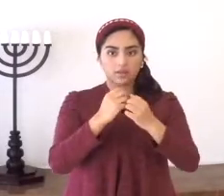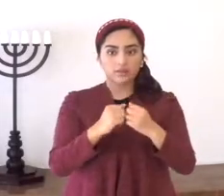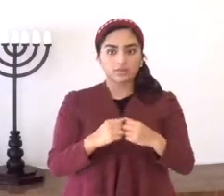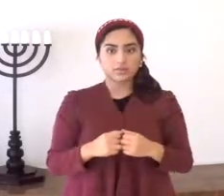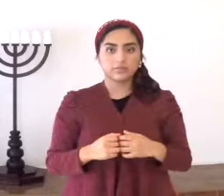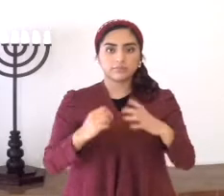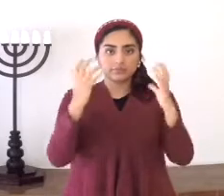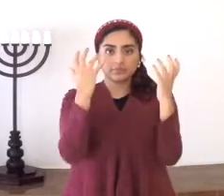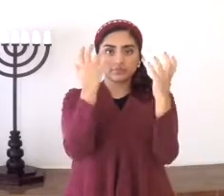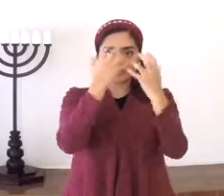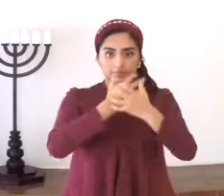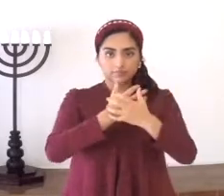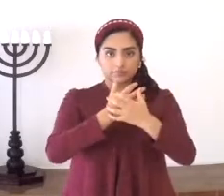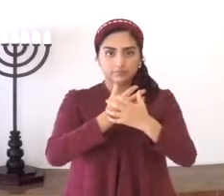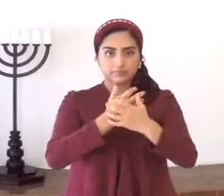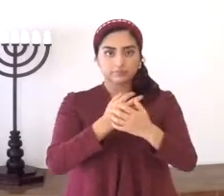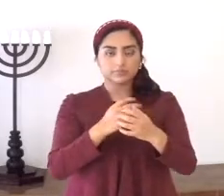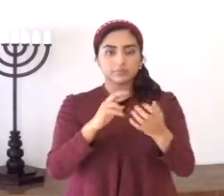Las tinieblas